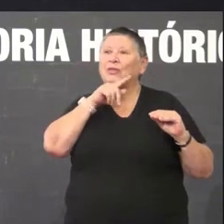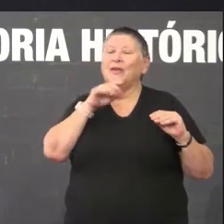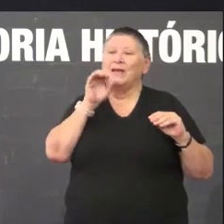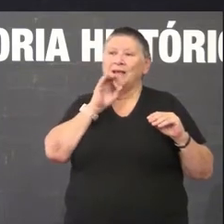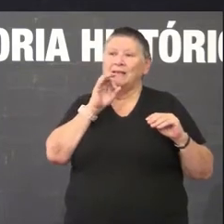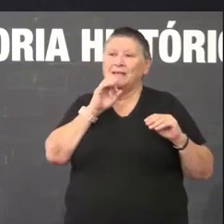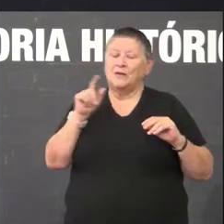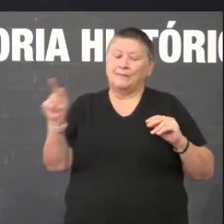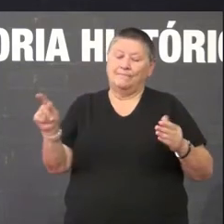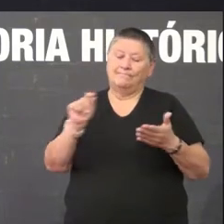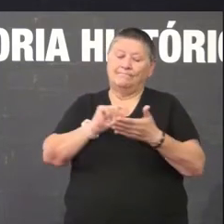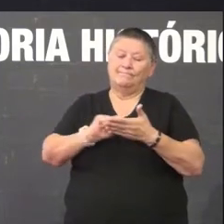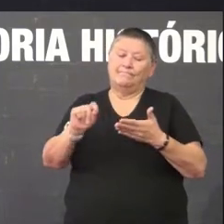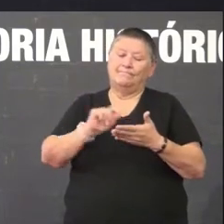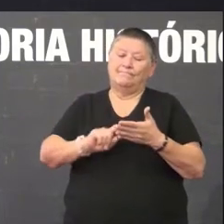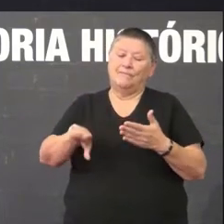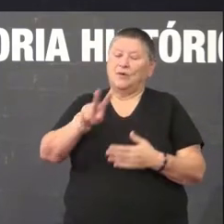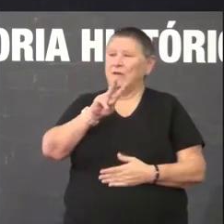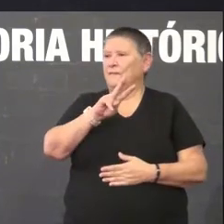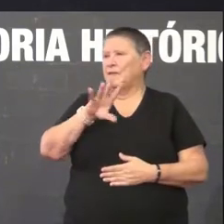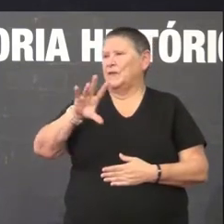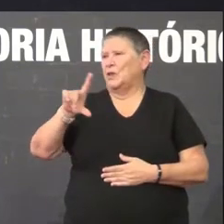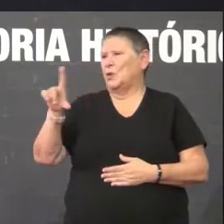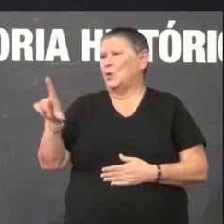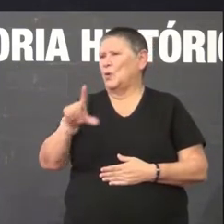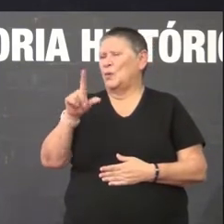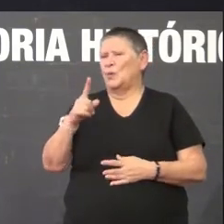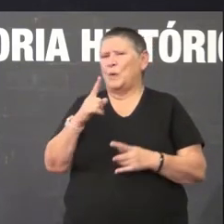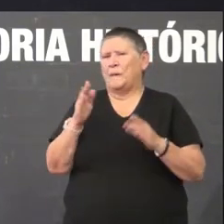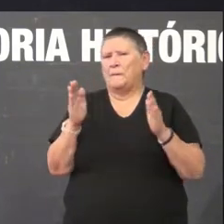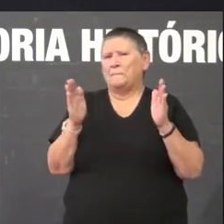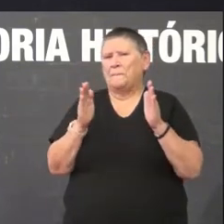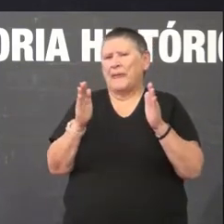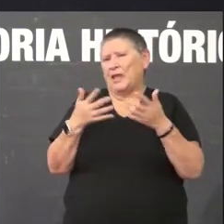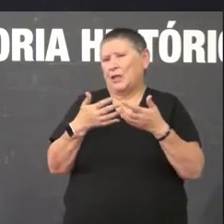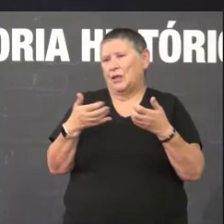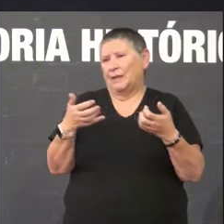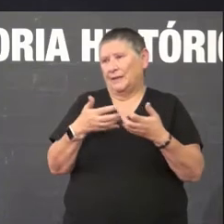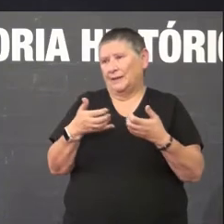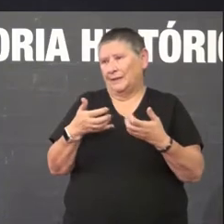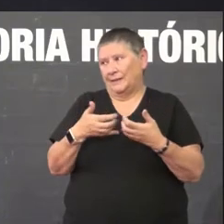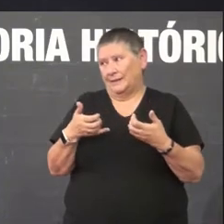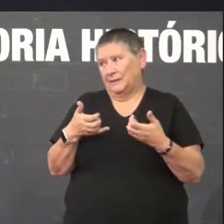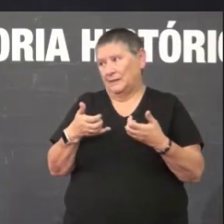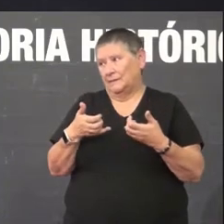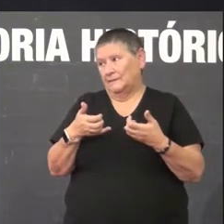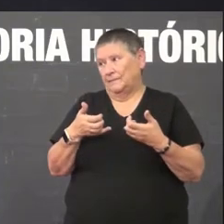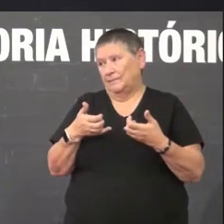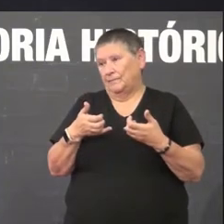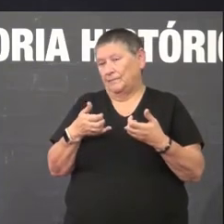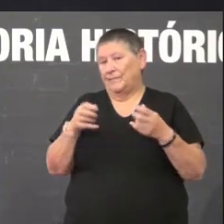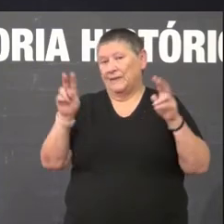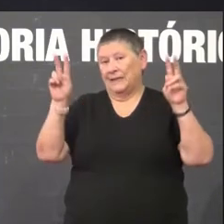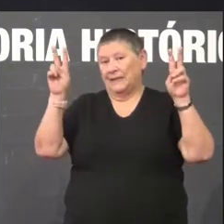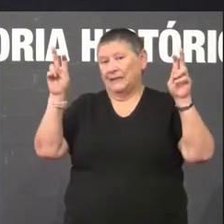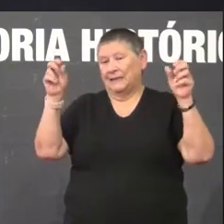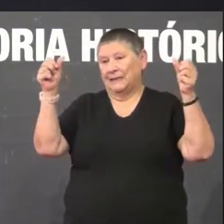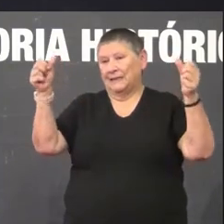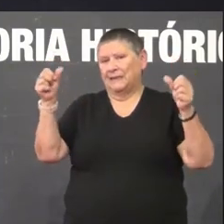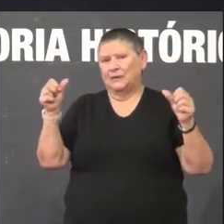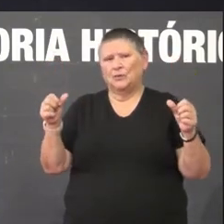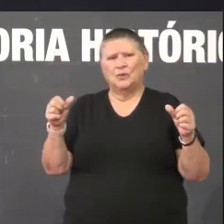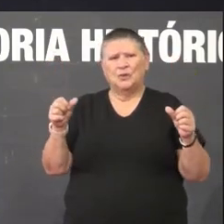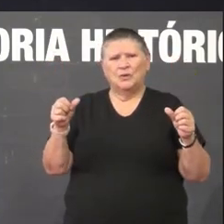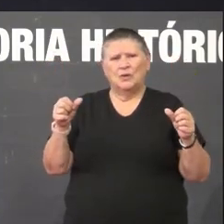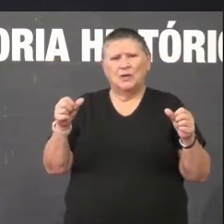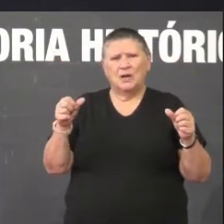escribe o día 25 de xullo un pequeno texto que se titula Alba de Gloria.